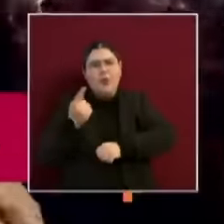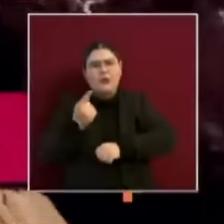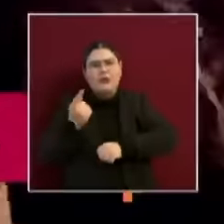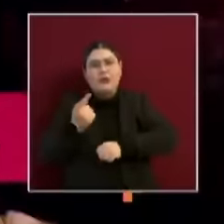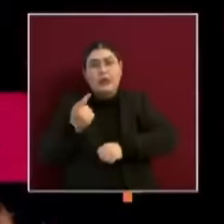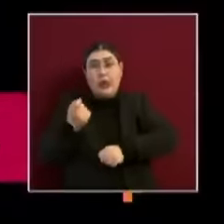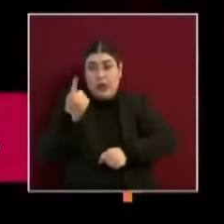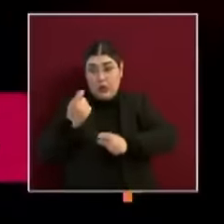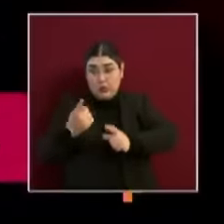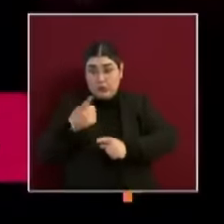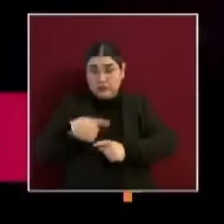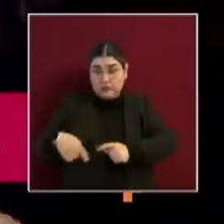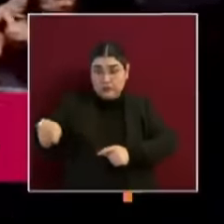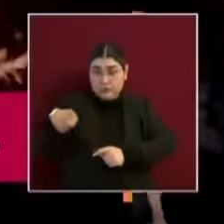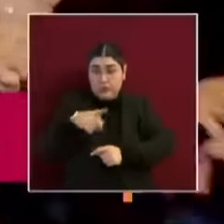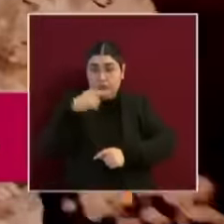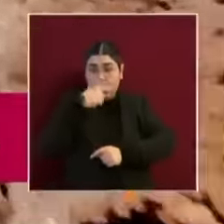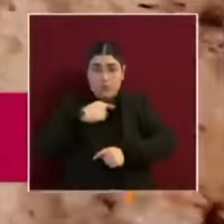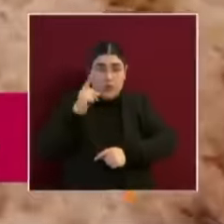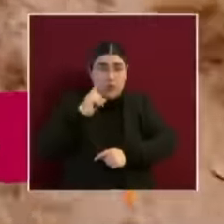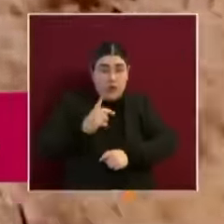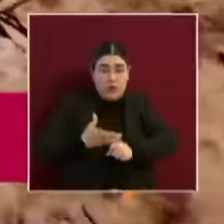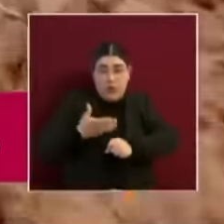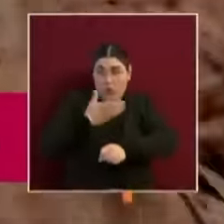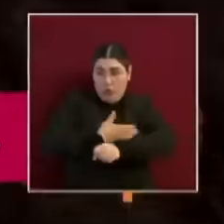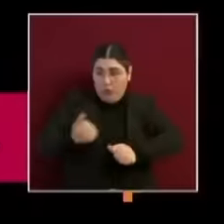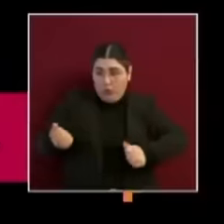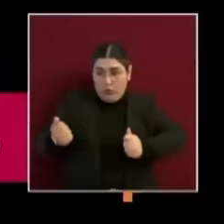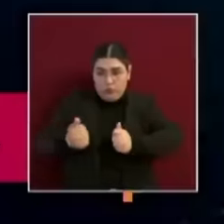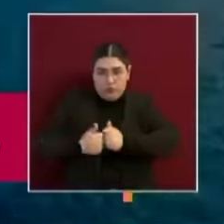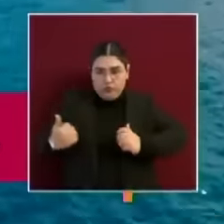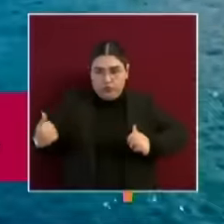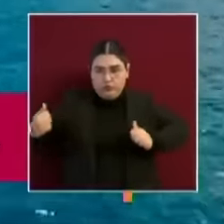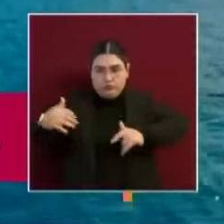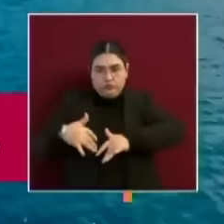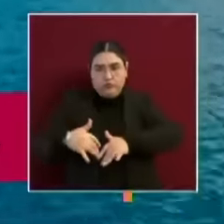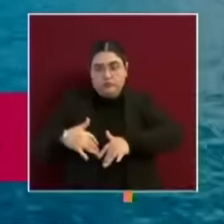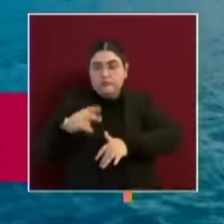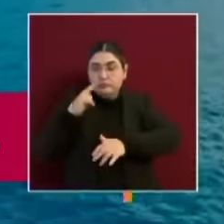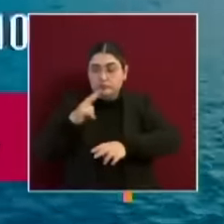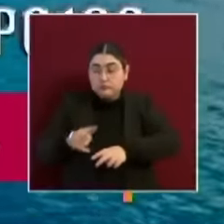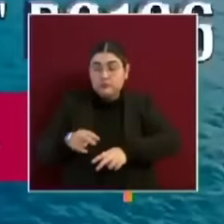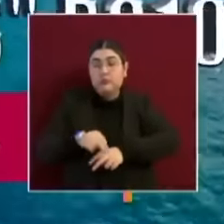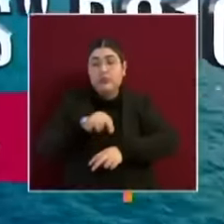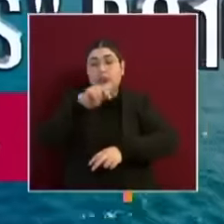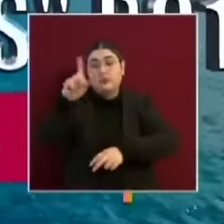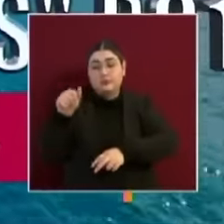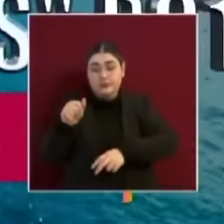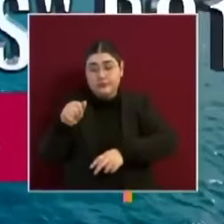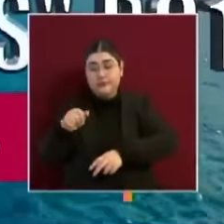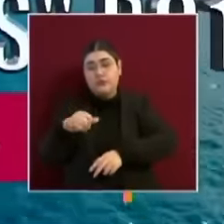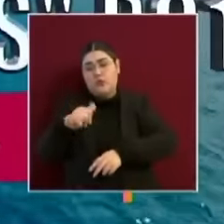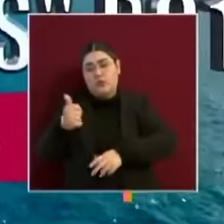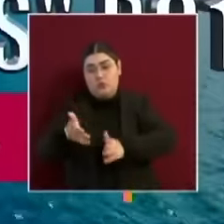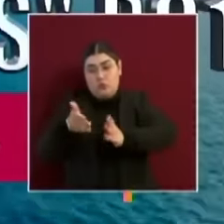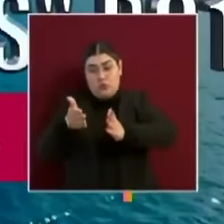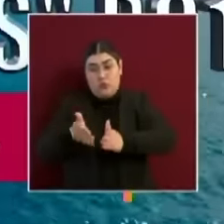Algunos de ustedes nos acompañaron ahí y luego hundimos